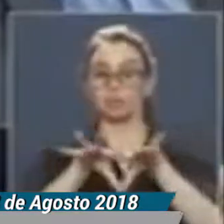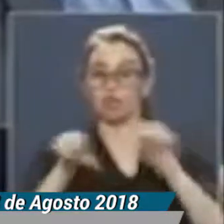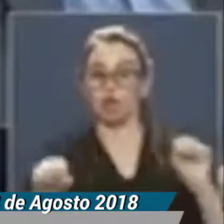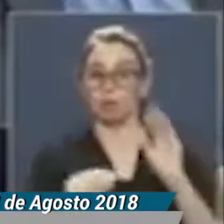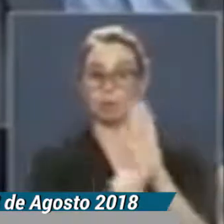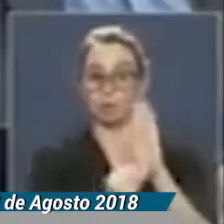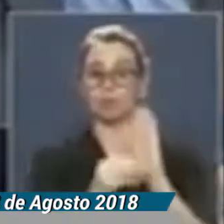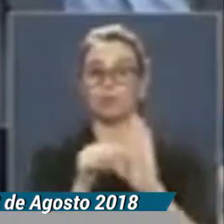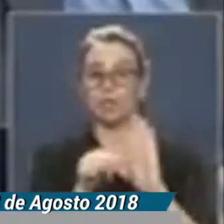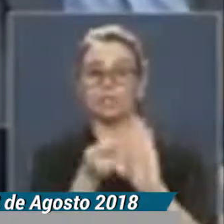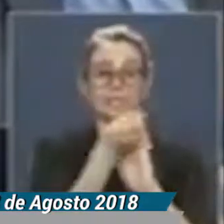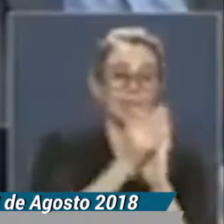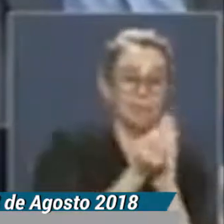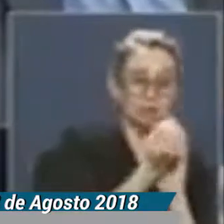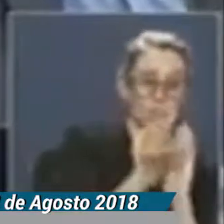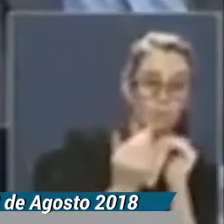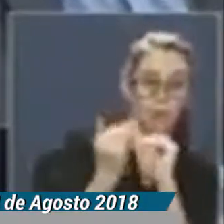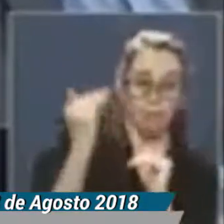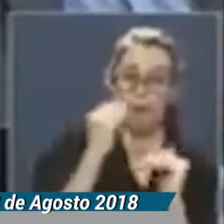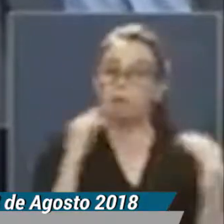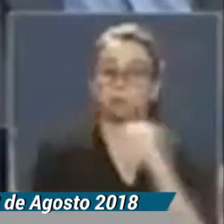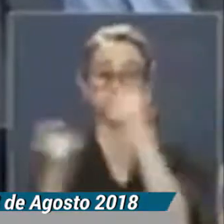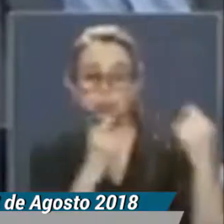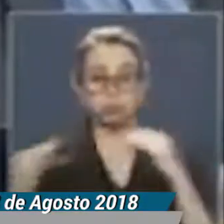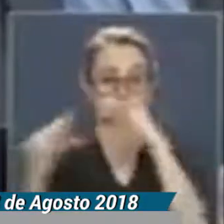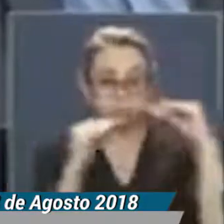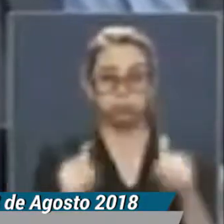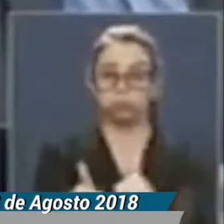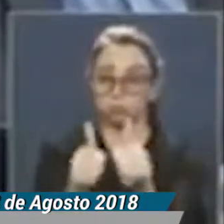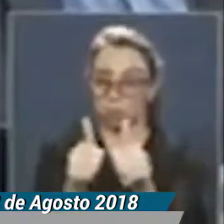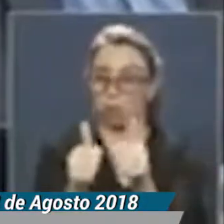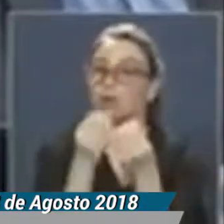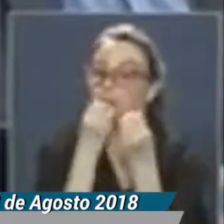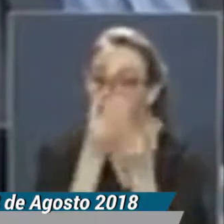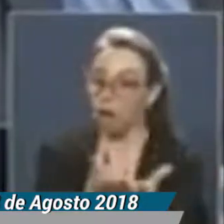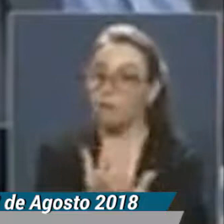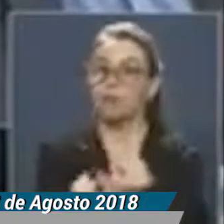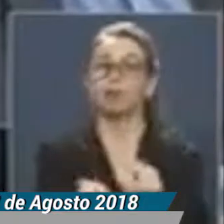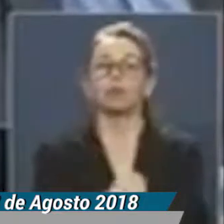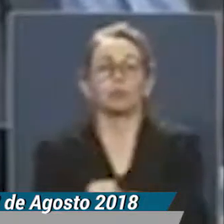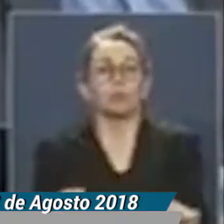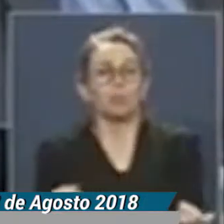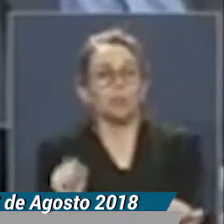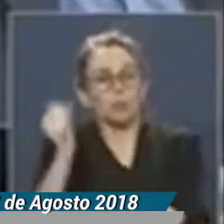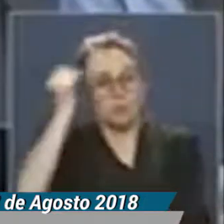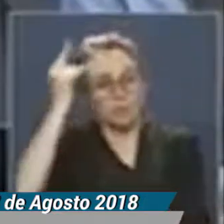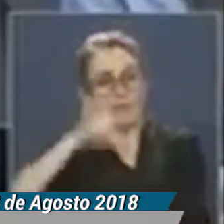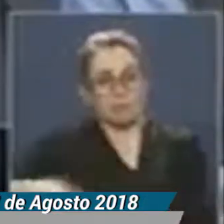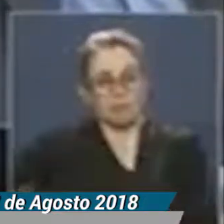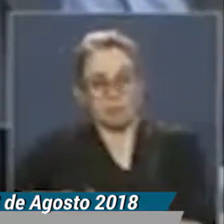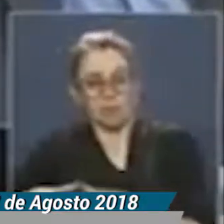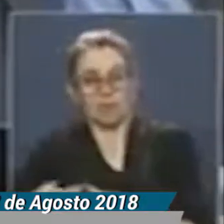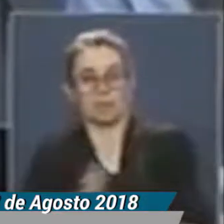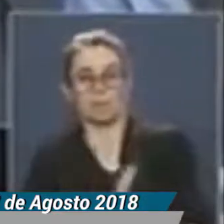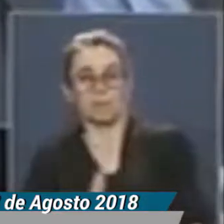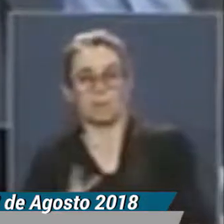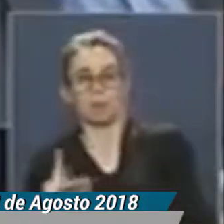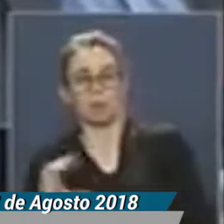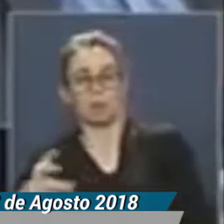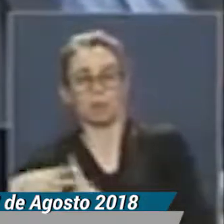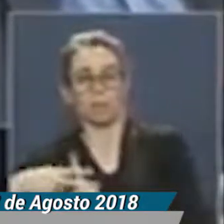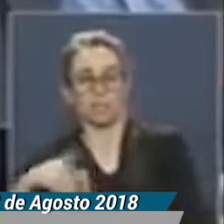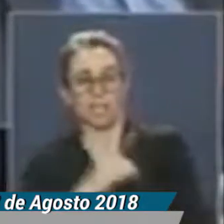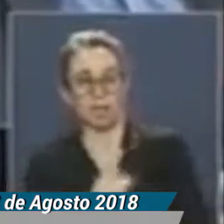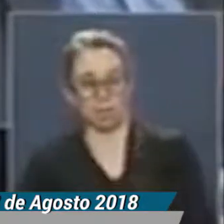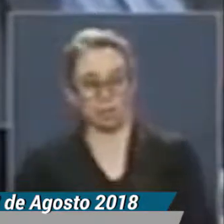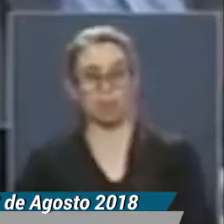y ese guarismo fue el resultado de una buena negociación, hay que decirlo. Pero no podemos entender, la bancada de la Democracia Cristiana, que si